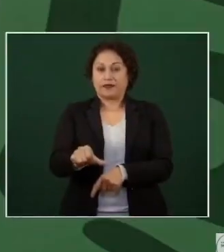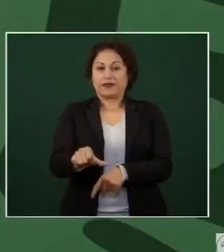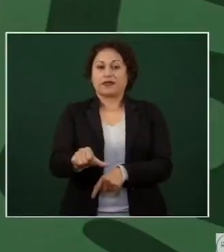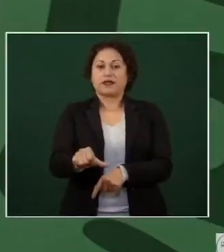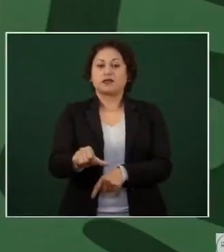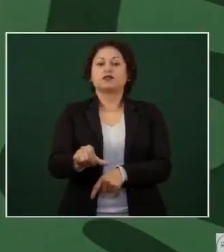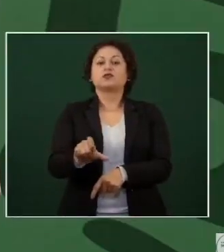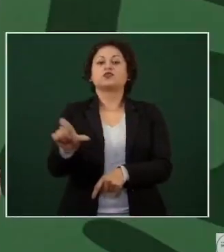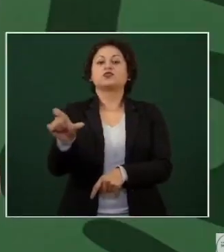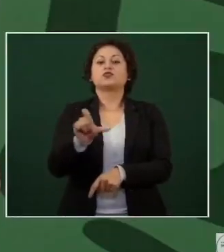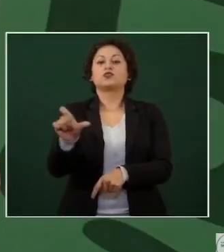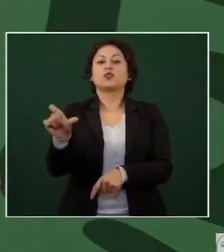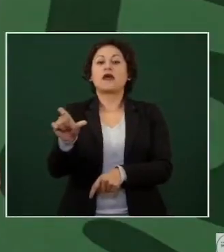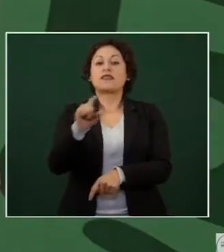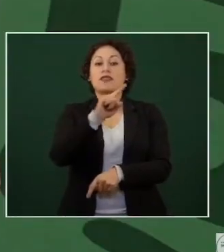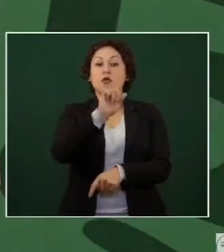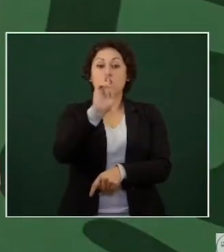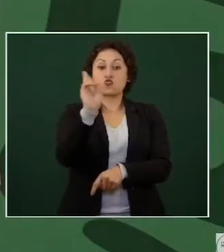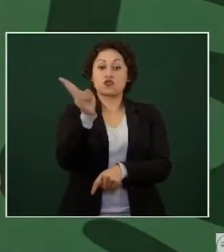secundó el modelo neoliberal,